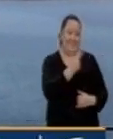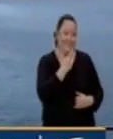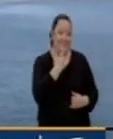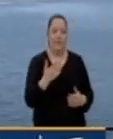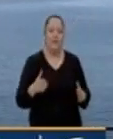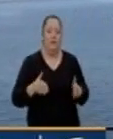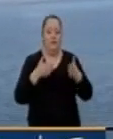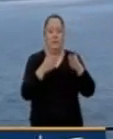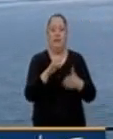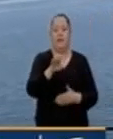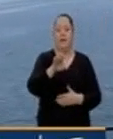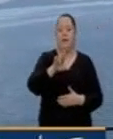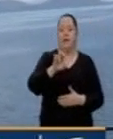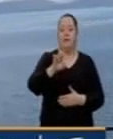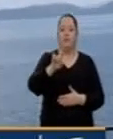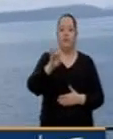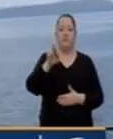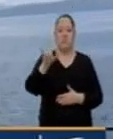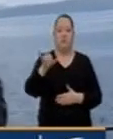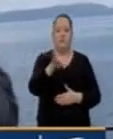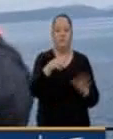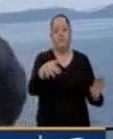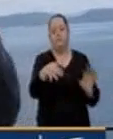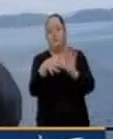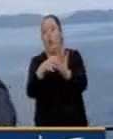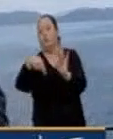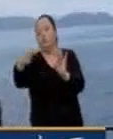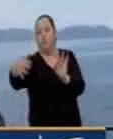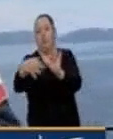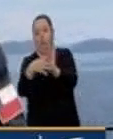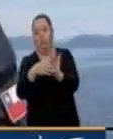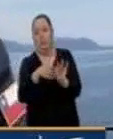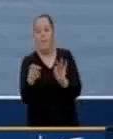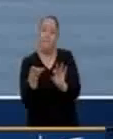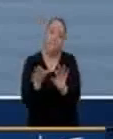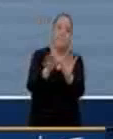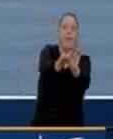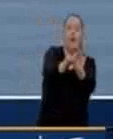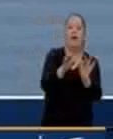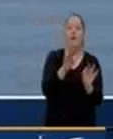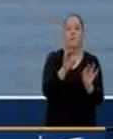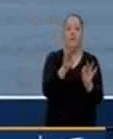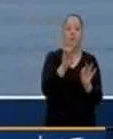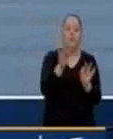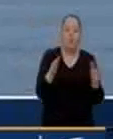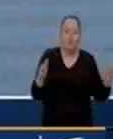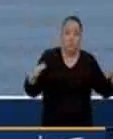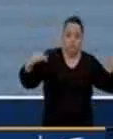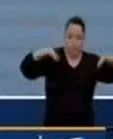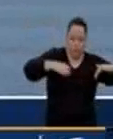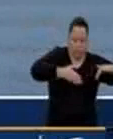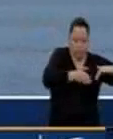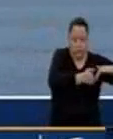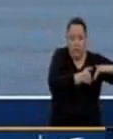canal Errázuri. El canal Errázuri conecta con el canal Chacabuco y posteriormente con el canal Puluche, que es bastante angosto y que esa es una